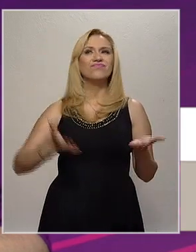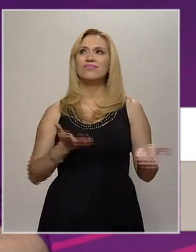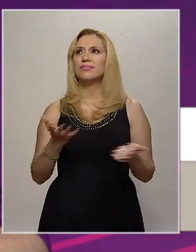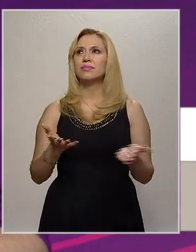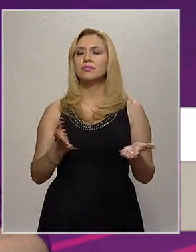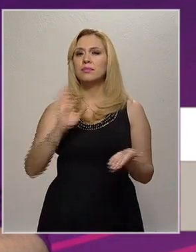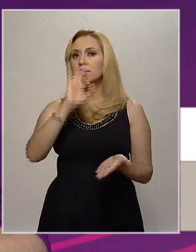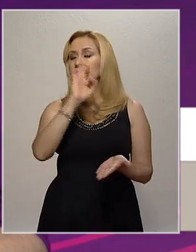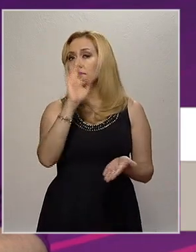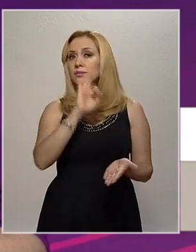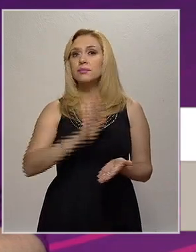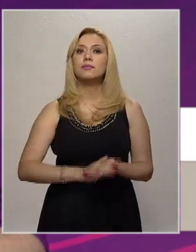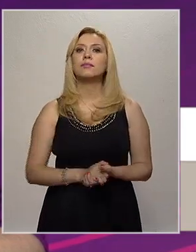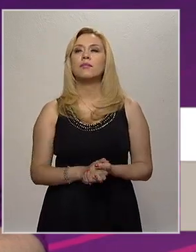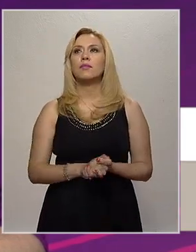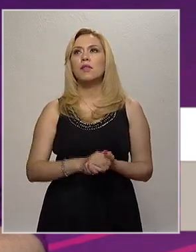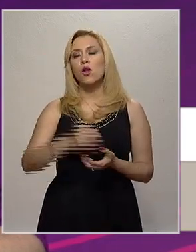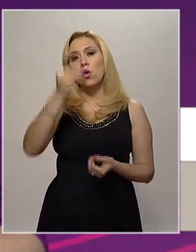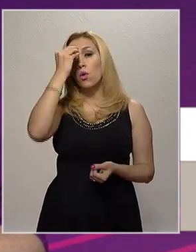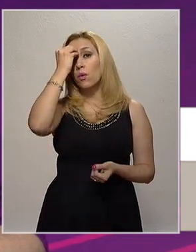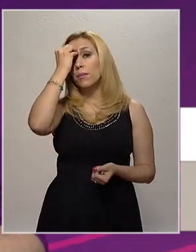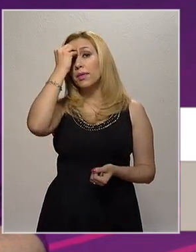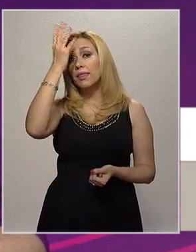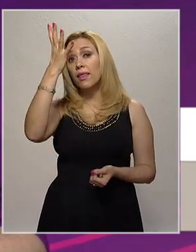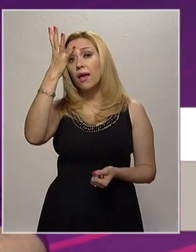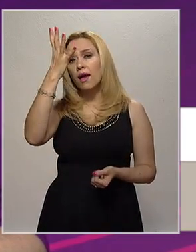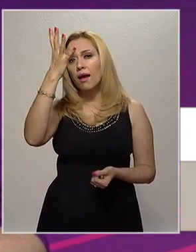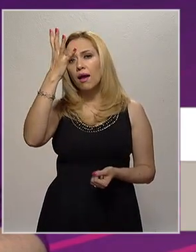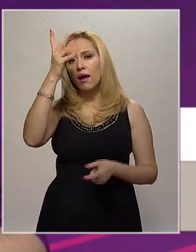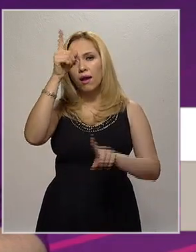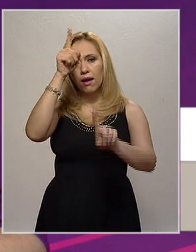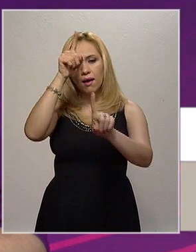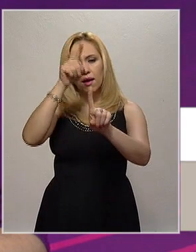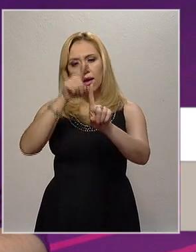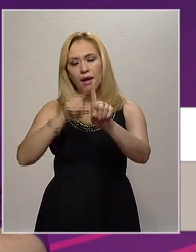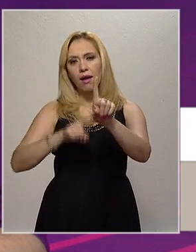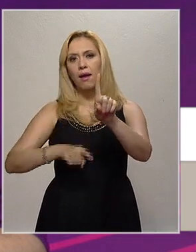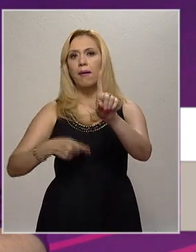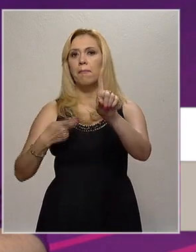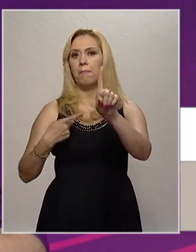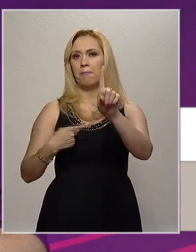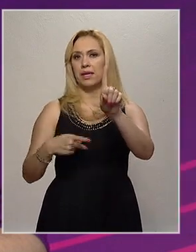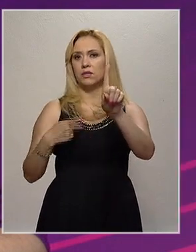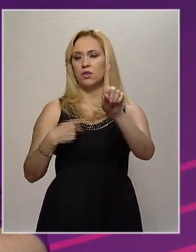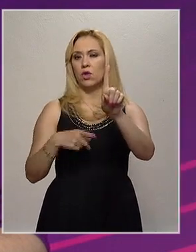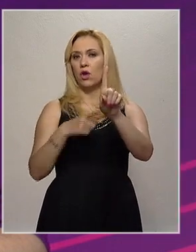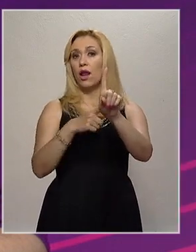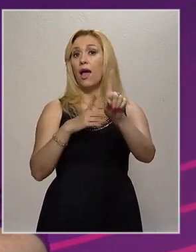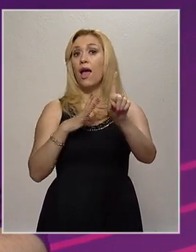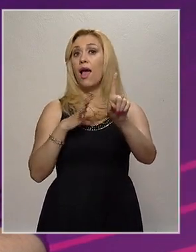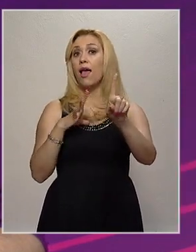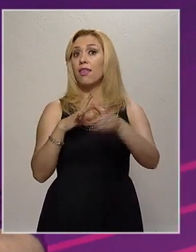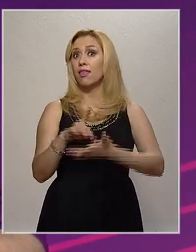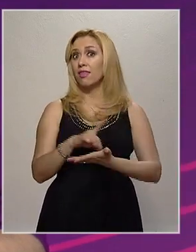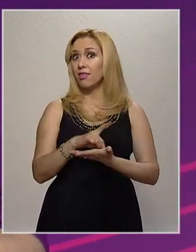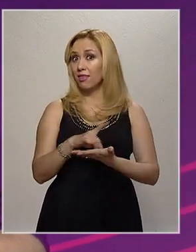se ejercen olvidando que se tiene enfrente a un o una ciudadana. Yo suelo contarle a mis